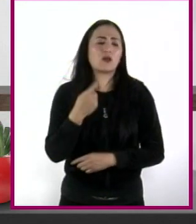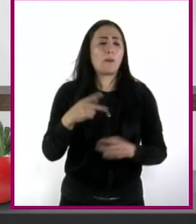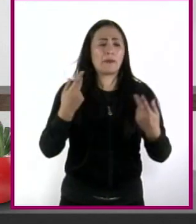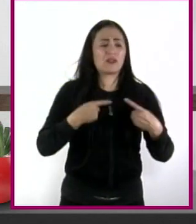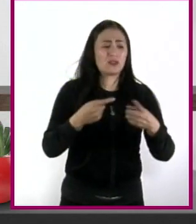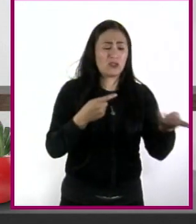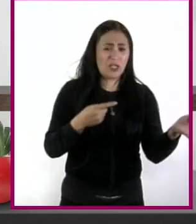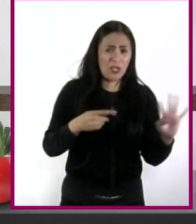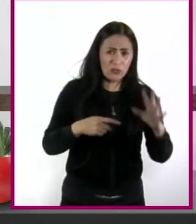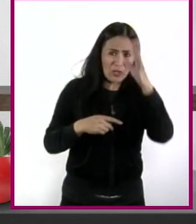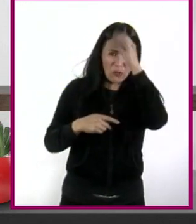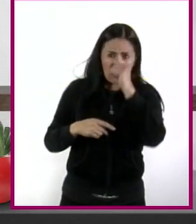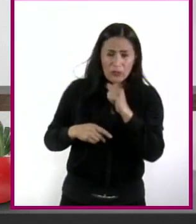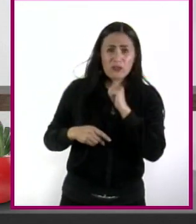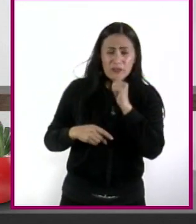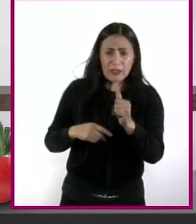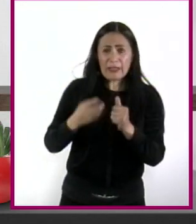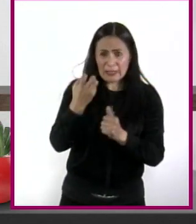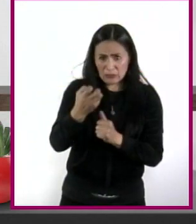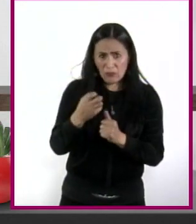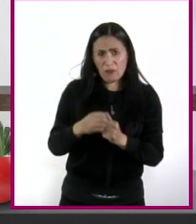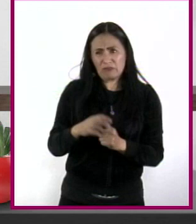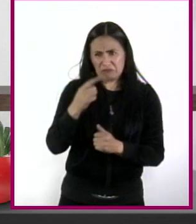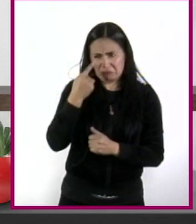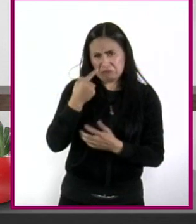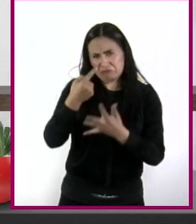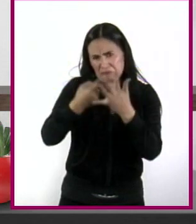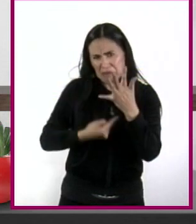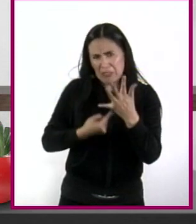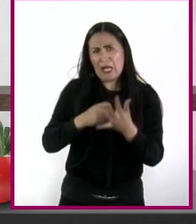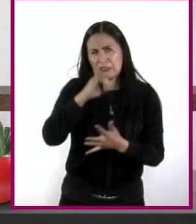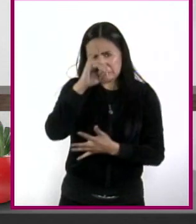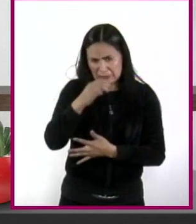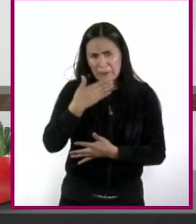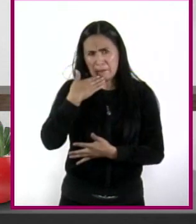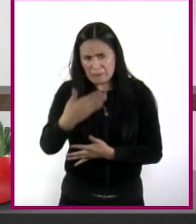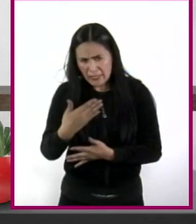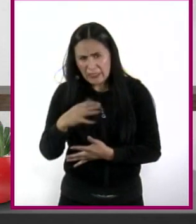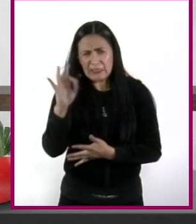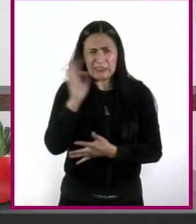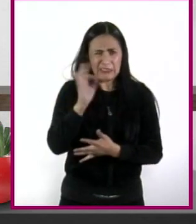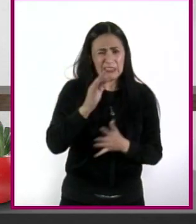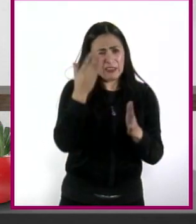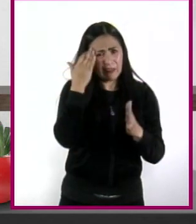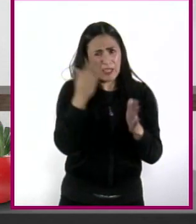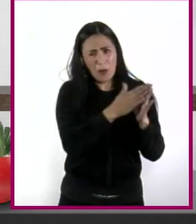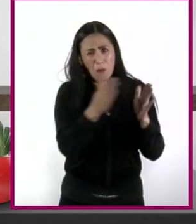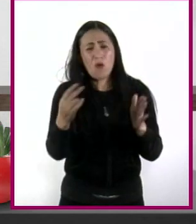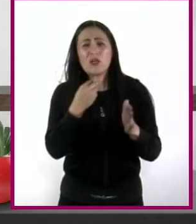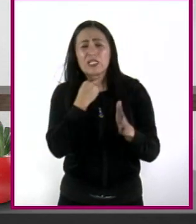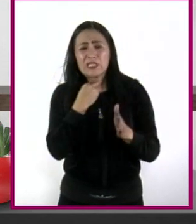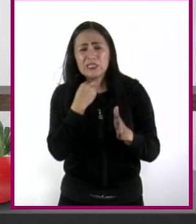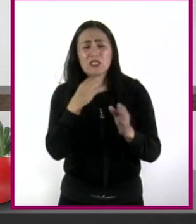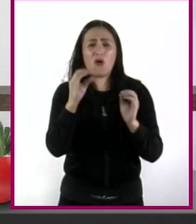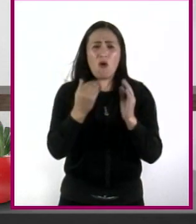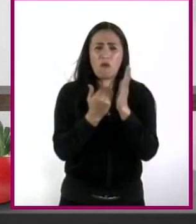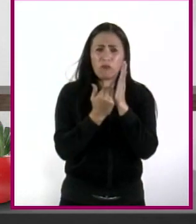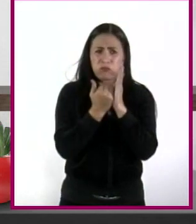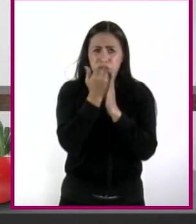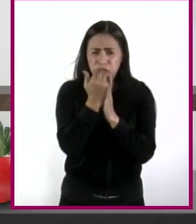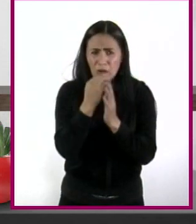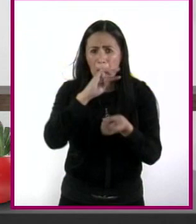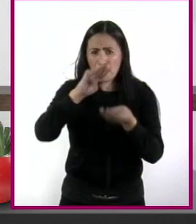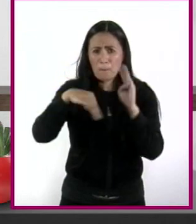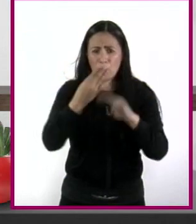cuestionan si se trata de un modelo asequible, en particular en momentos de crisis, periodos de austeridad y de crecimiento lento que se viven en el